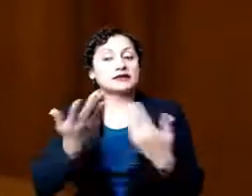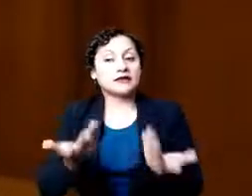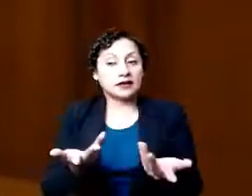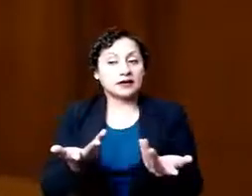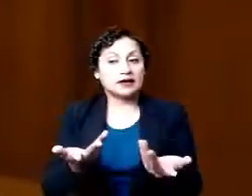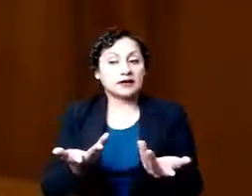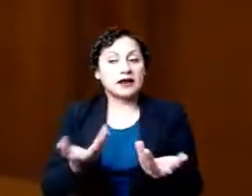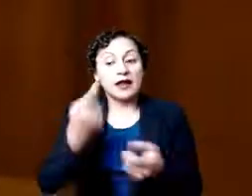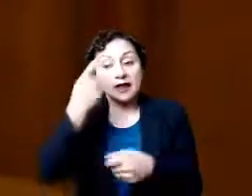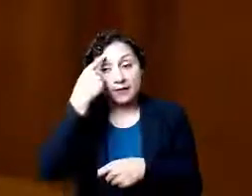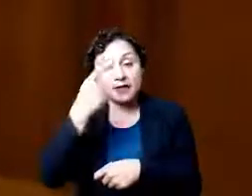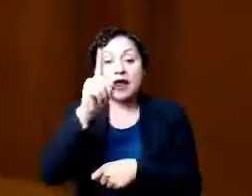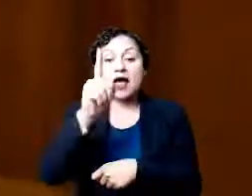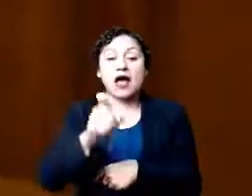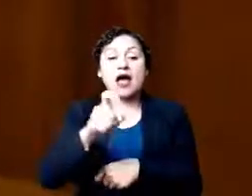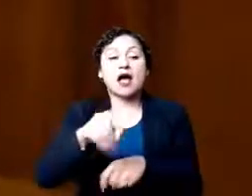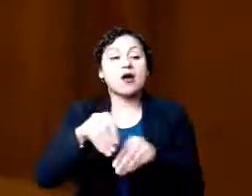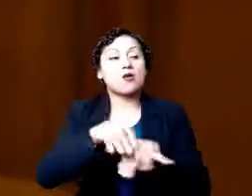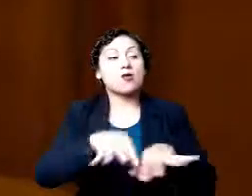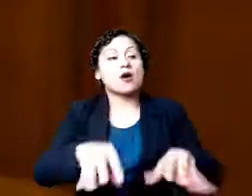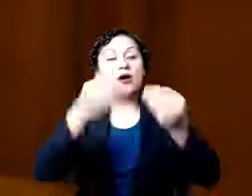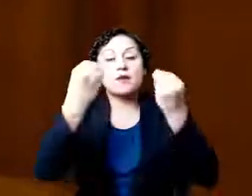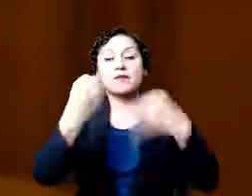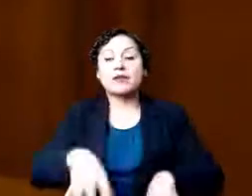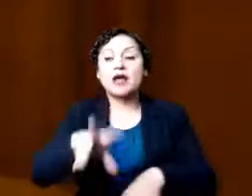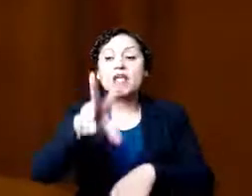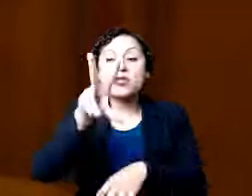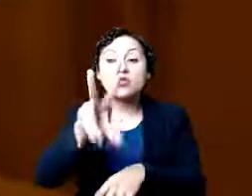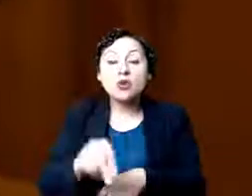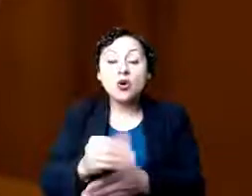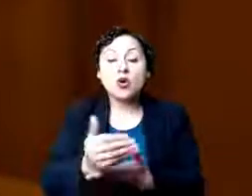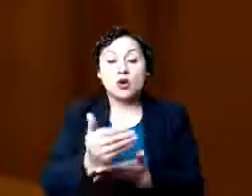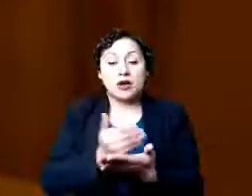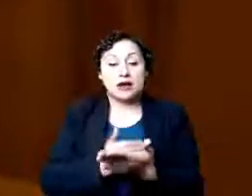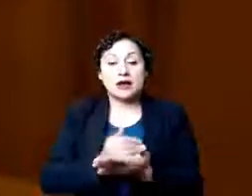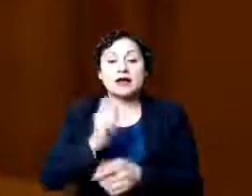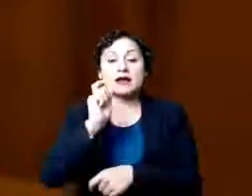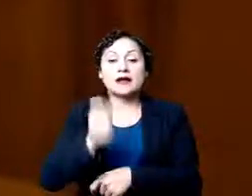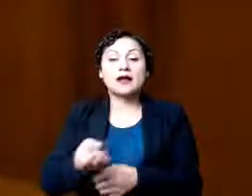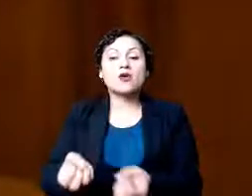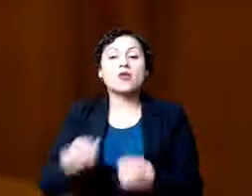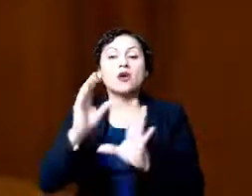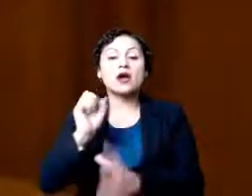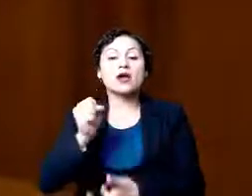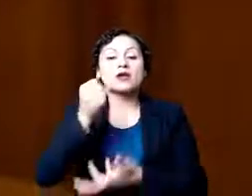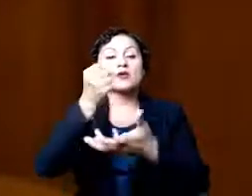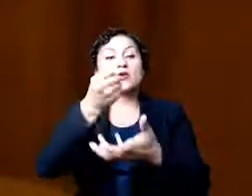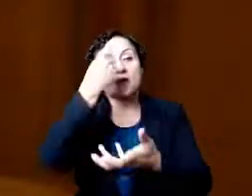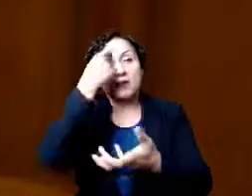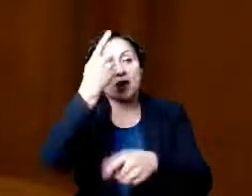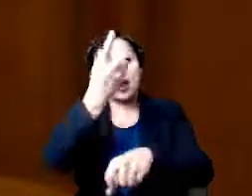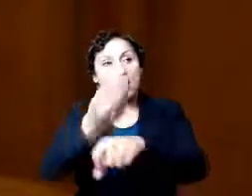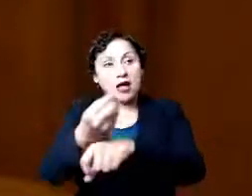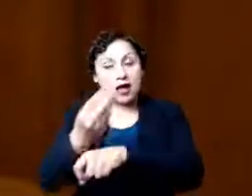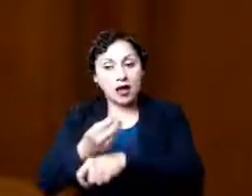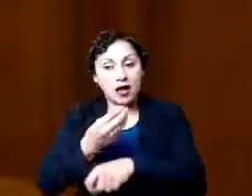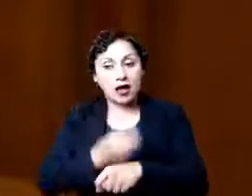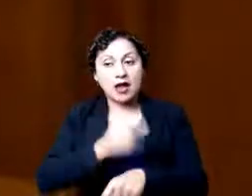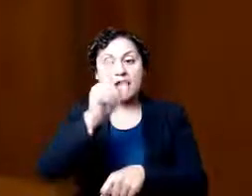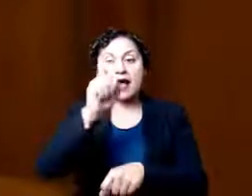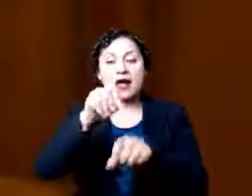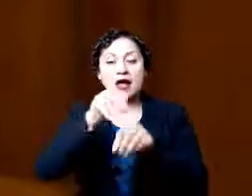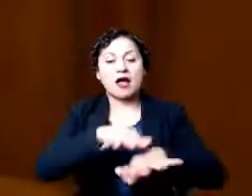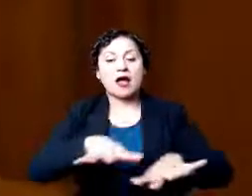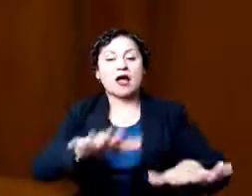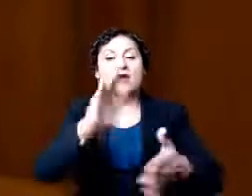reducir las fugas en la red Cuántos recursos se han destinado para la ejecución de obras o acciones que permitan abatir el déficit